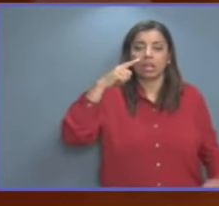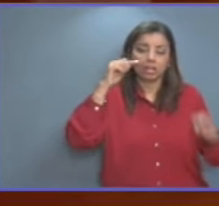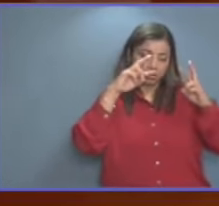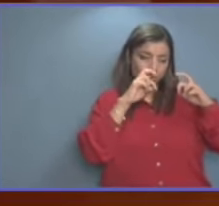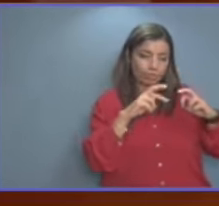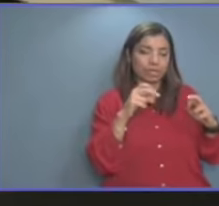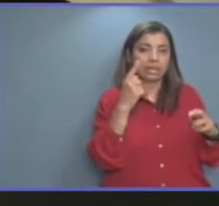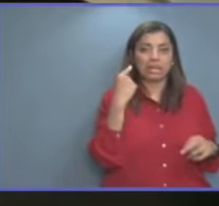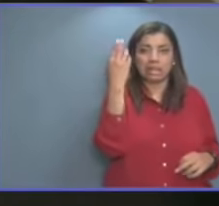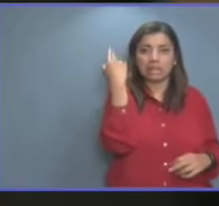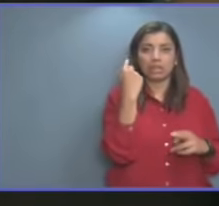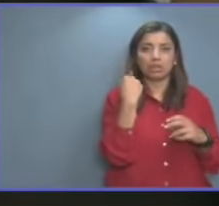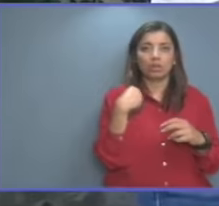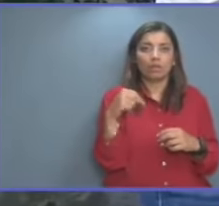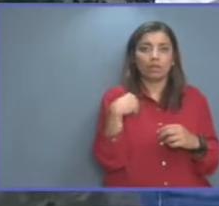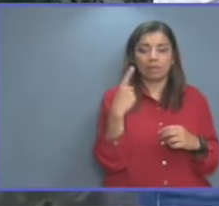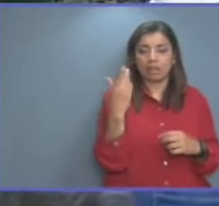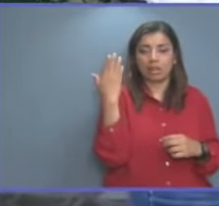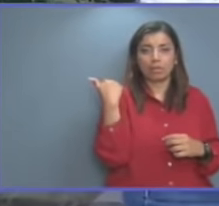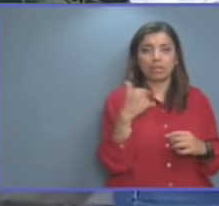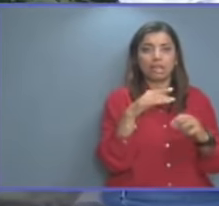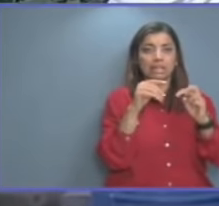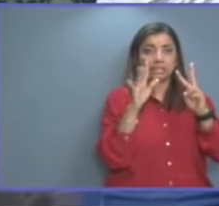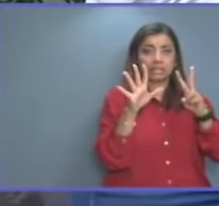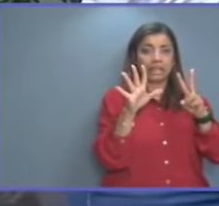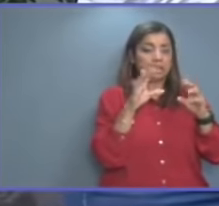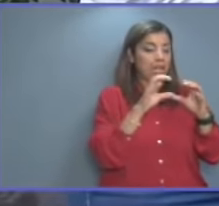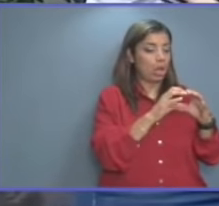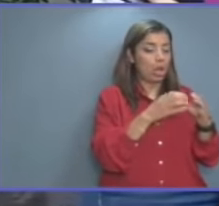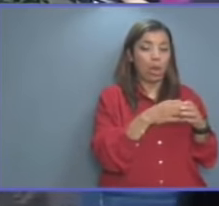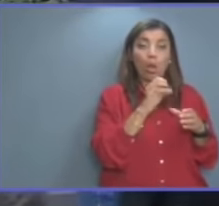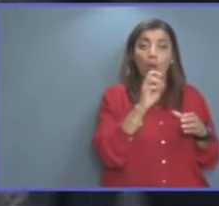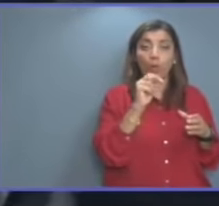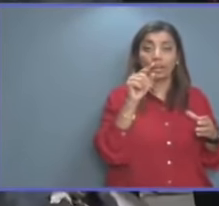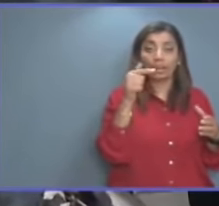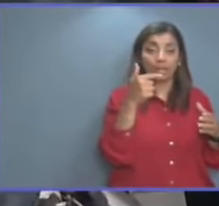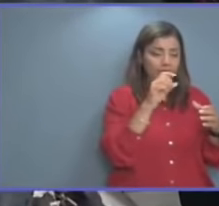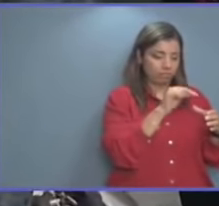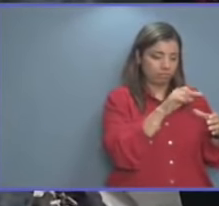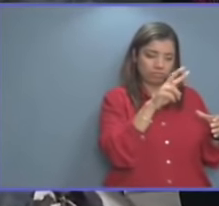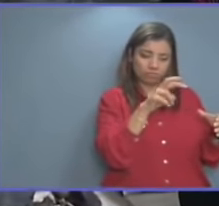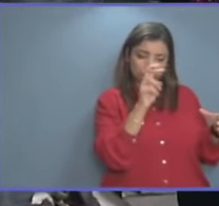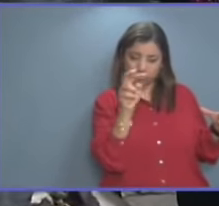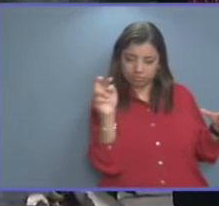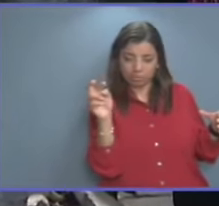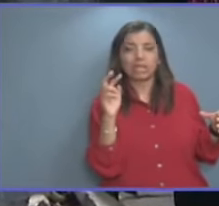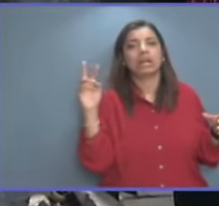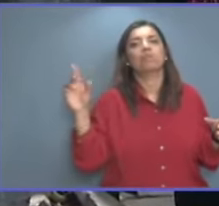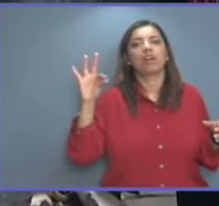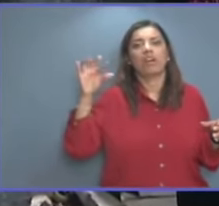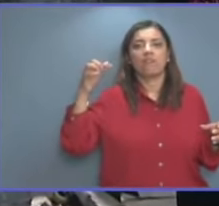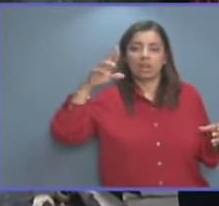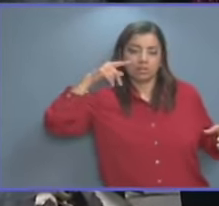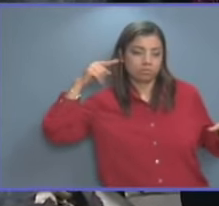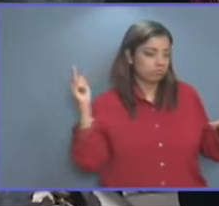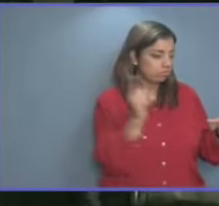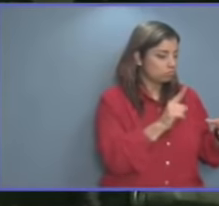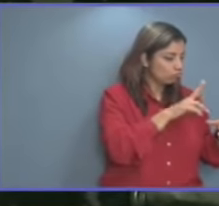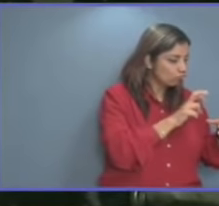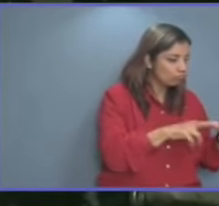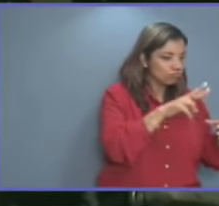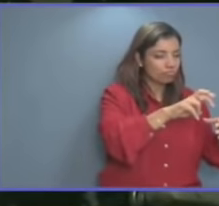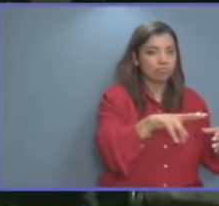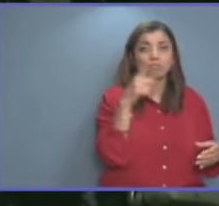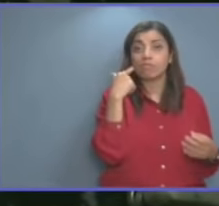en noviembre del año pasado a allanar las instalaciones de 7 ongs señaladas de recibir fondos bajo un mecanismo ilegal por ejemplo la